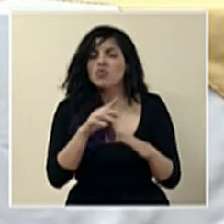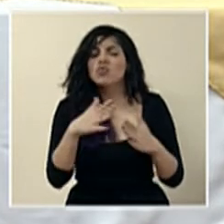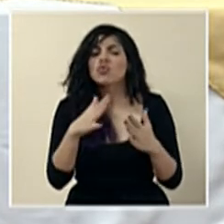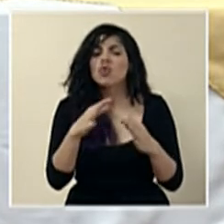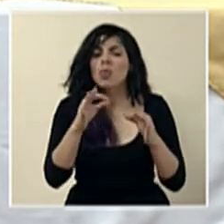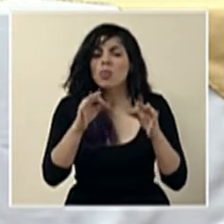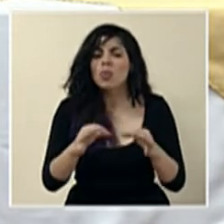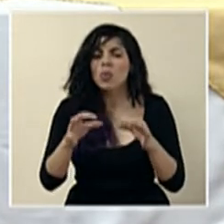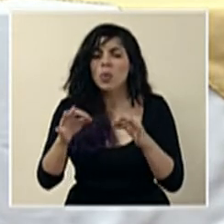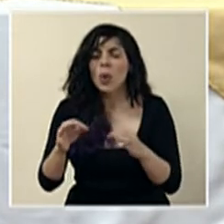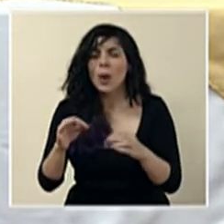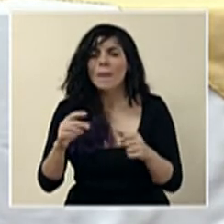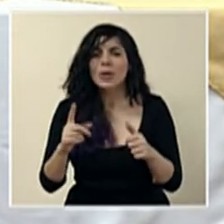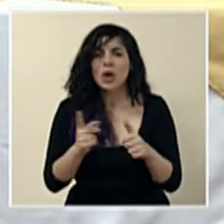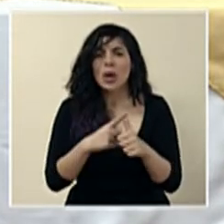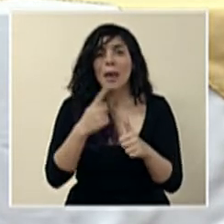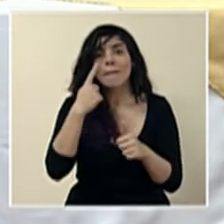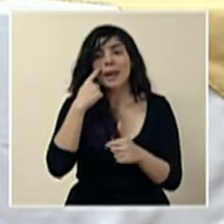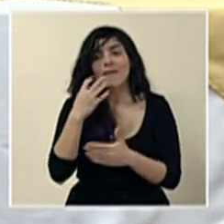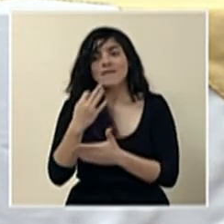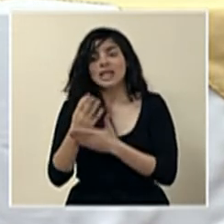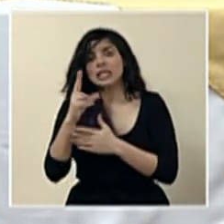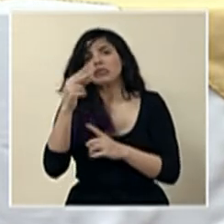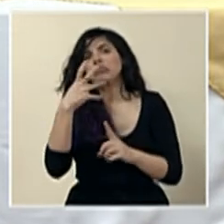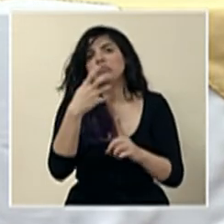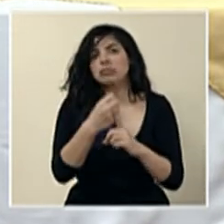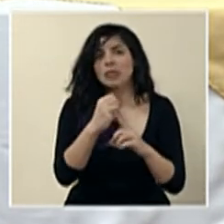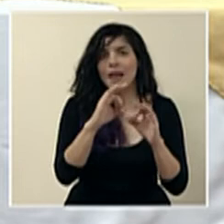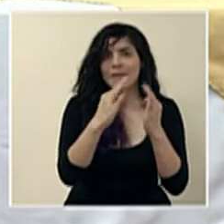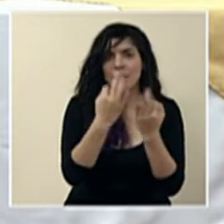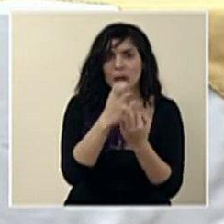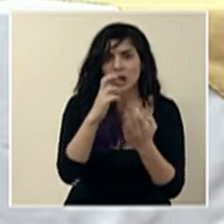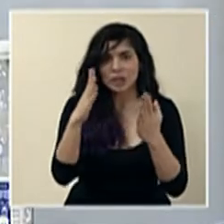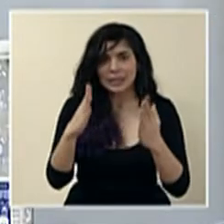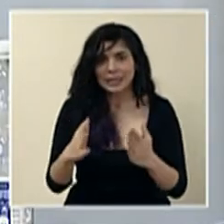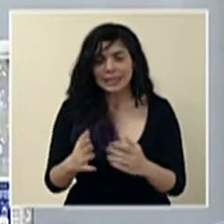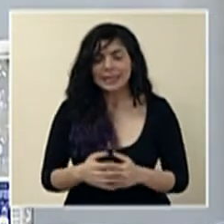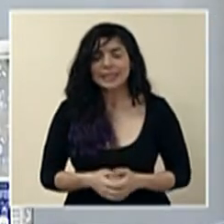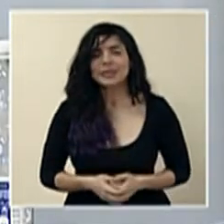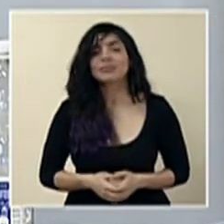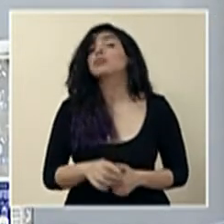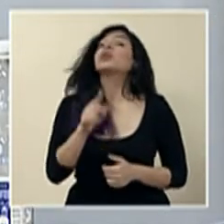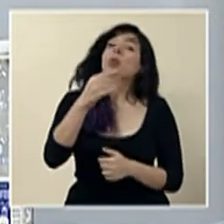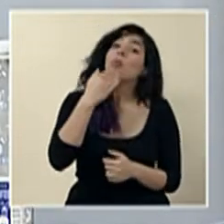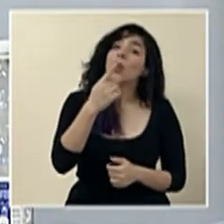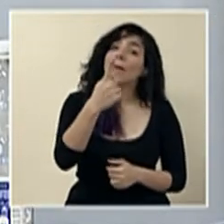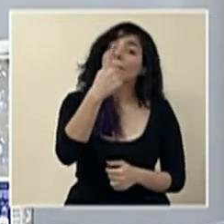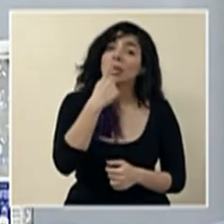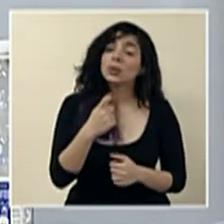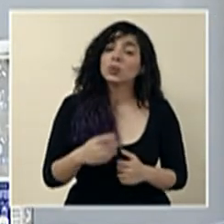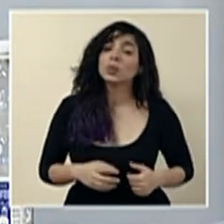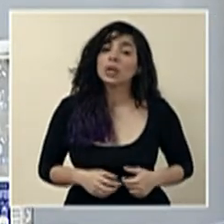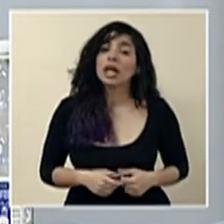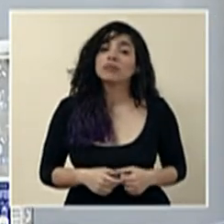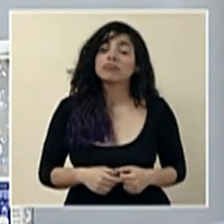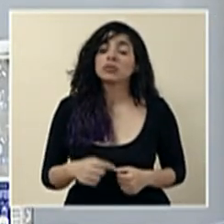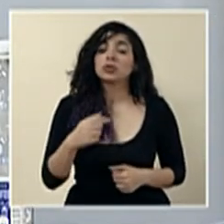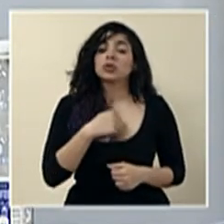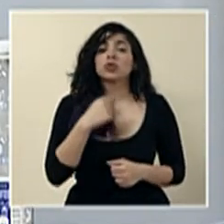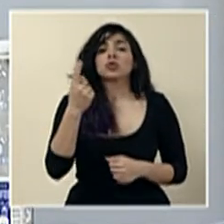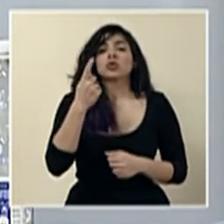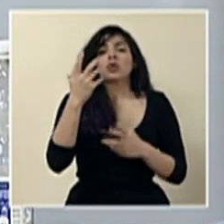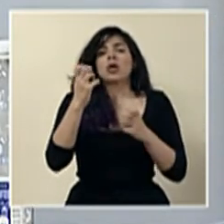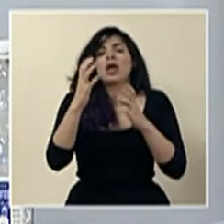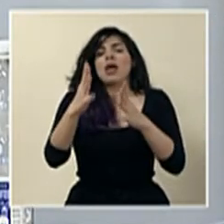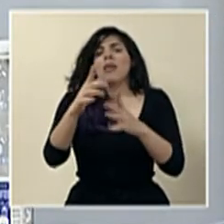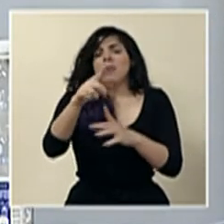prioridades para que el aspecto fiscal no golpee tanto a las familias costarricenses? Esa es una buena pregunta y yo nada más quiero ponerlo